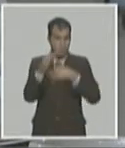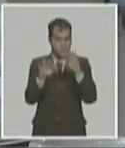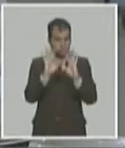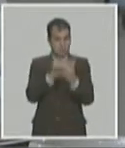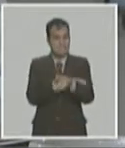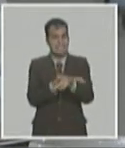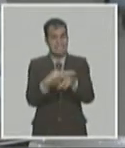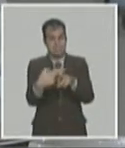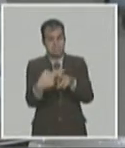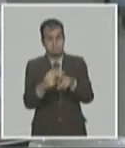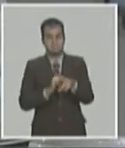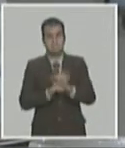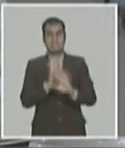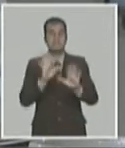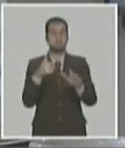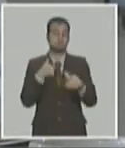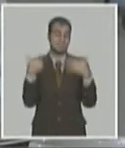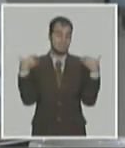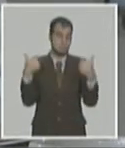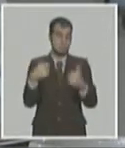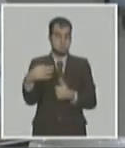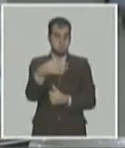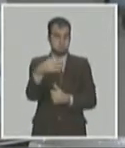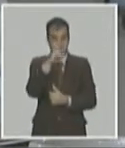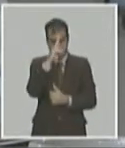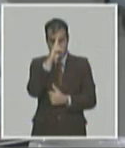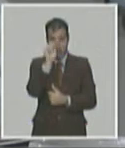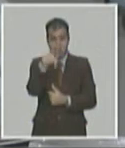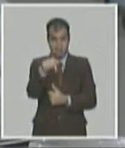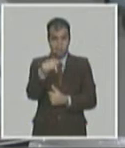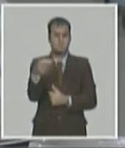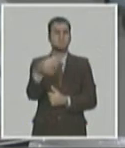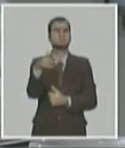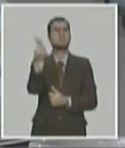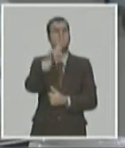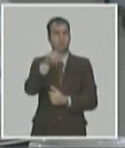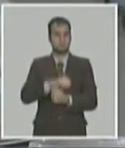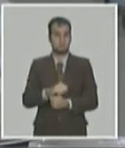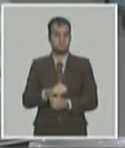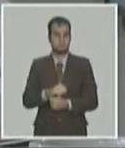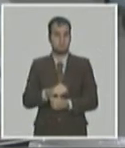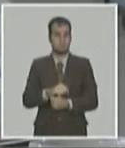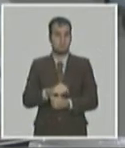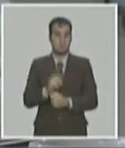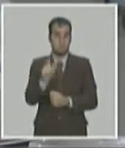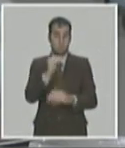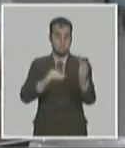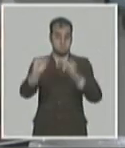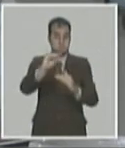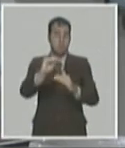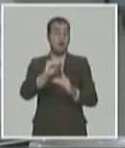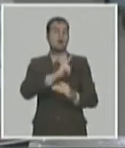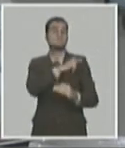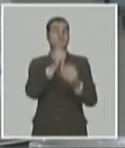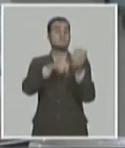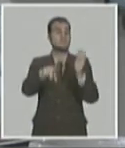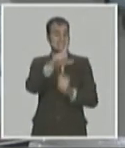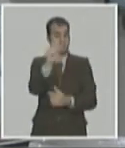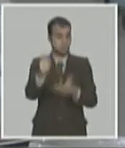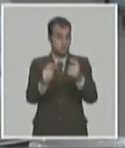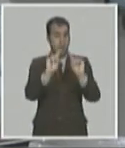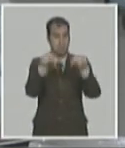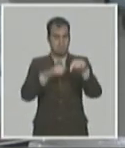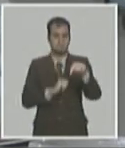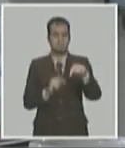que fuimos director municipal en Roda, fuimos director municipal también en Cienfuegos, y un buen día el primer secretario